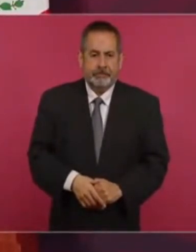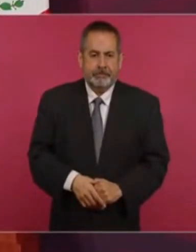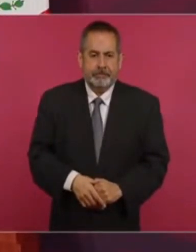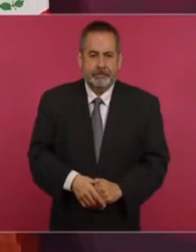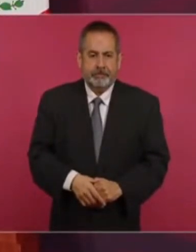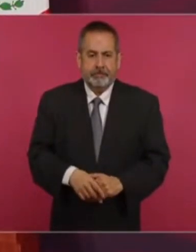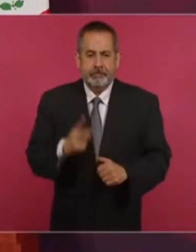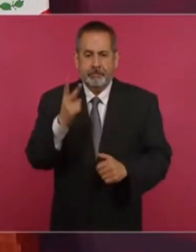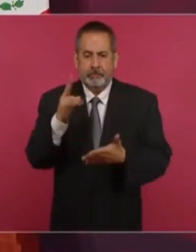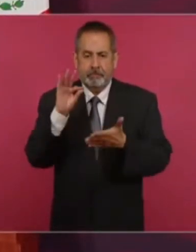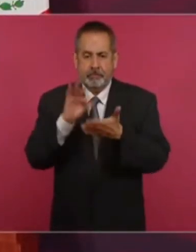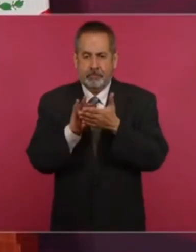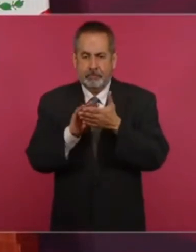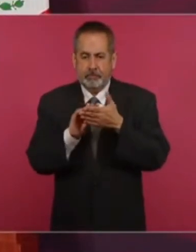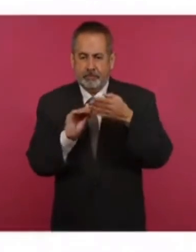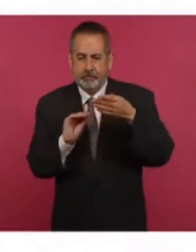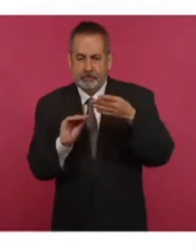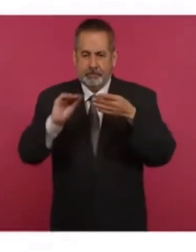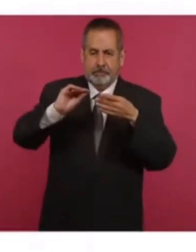Subimos 2 puntos.